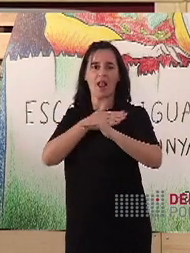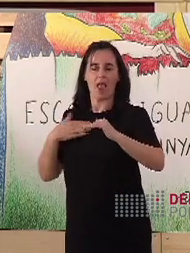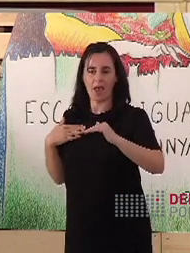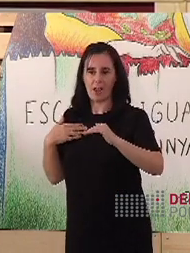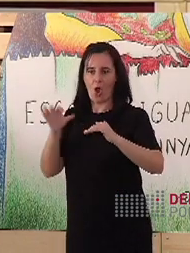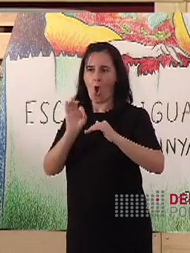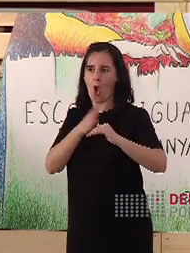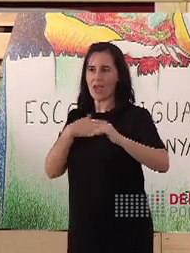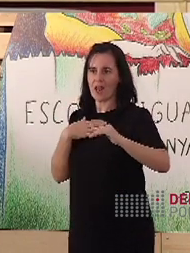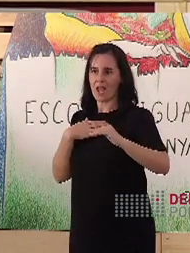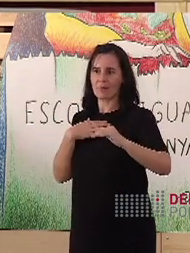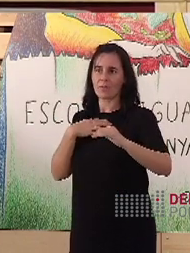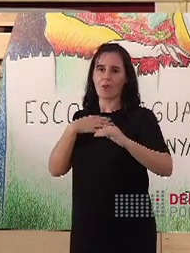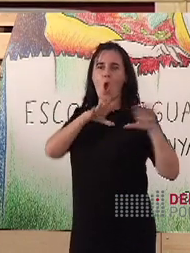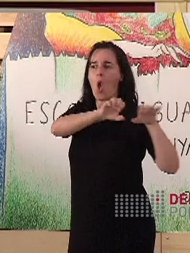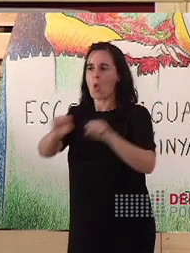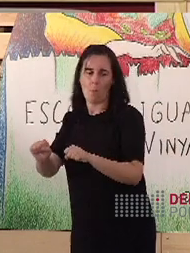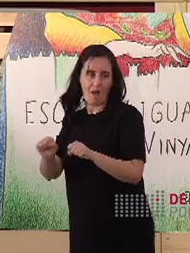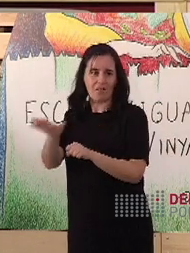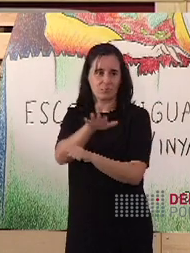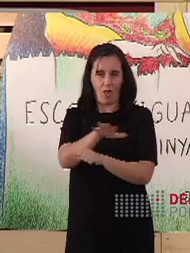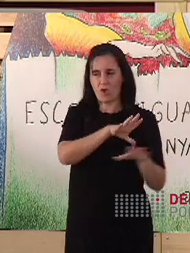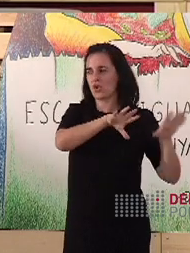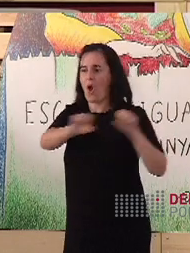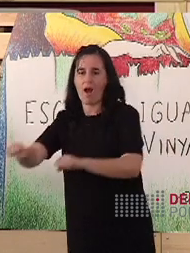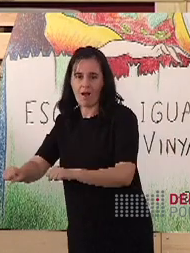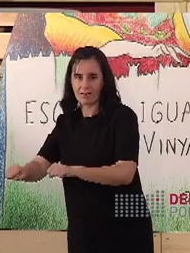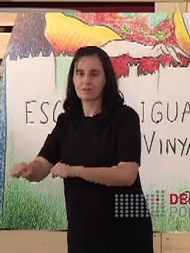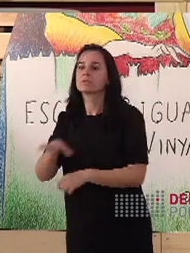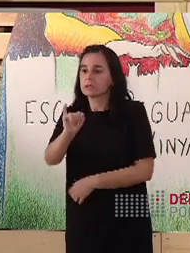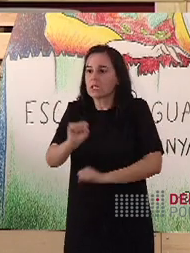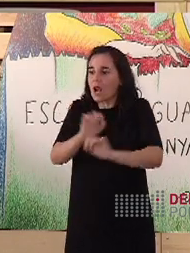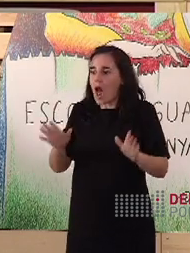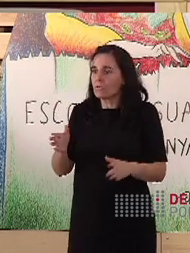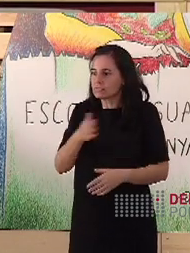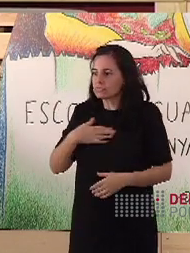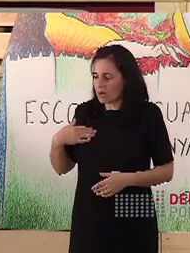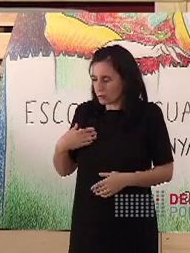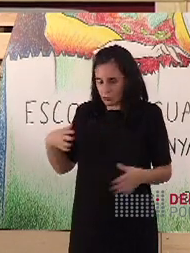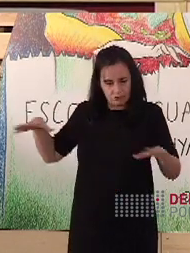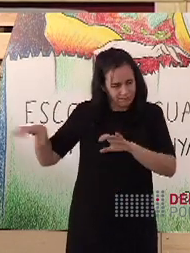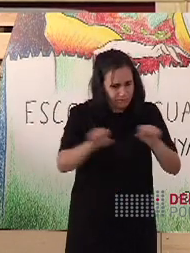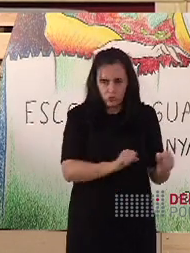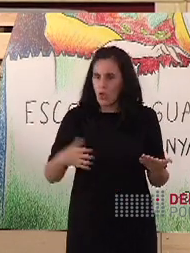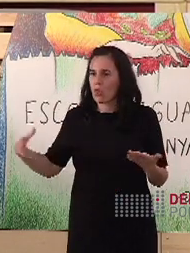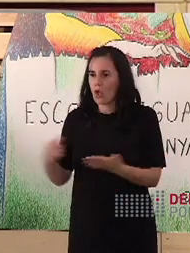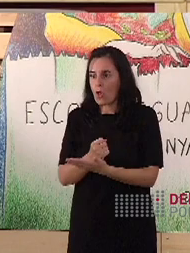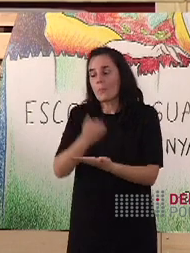ocupar espacios. E sí, claro, os queremos ocupar todos, a metade de todo.